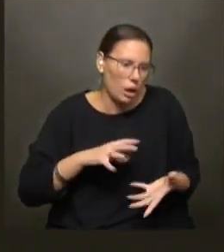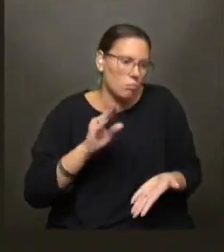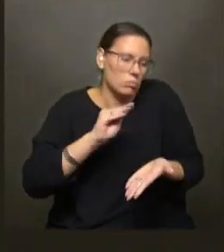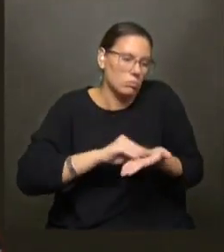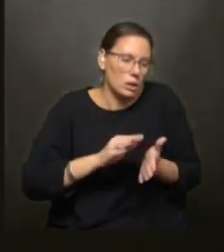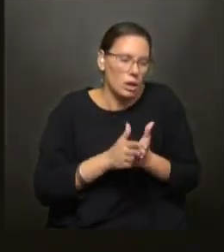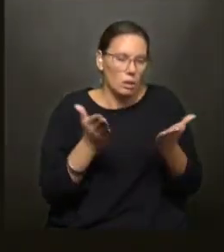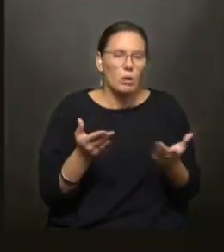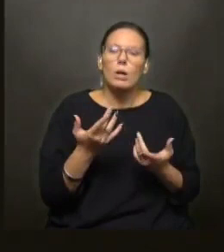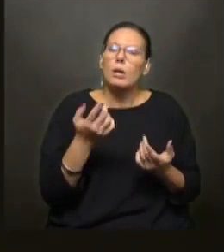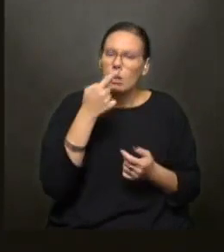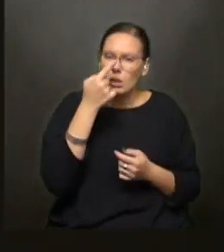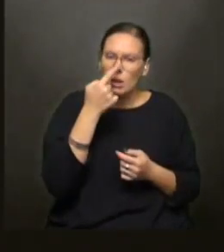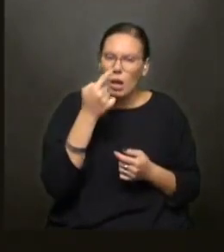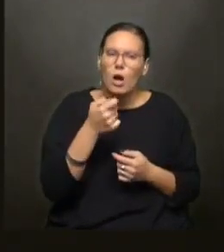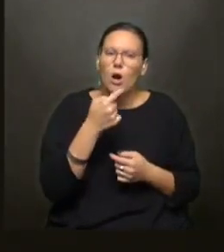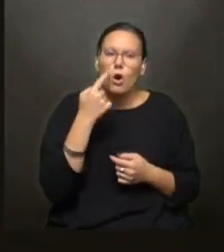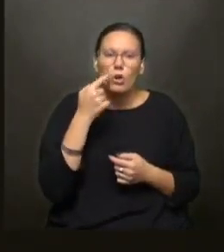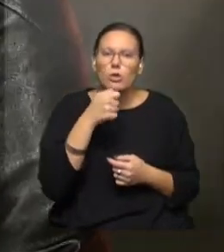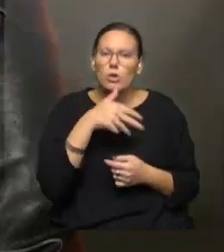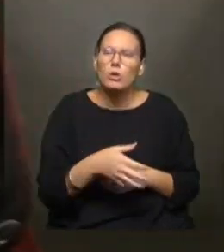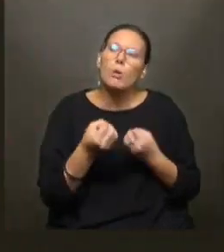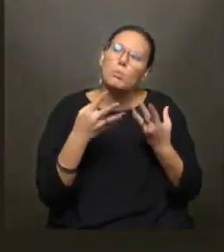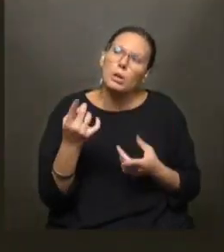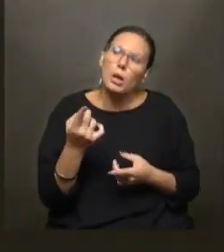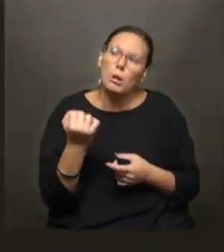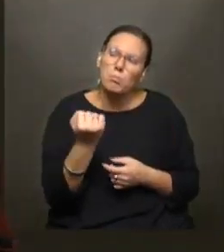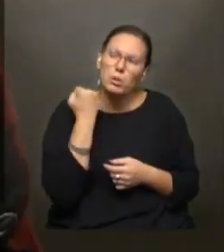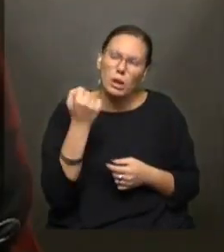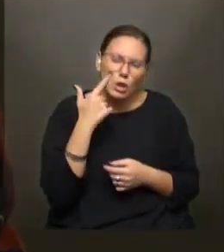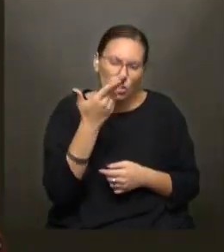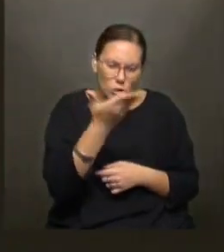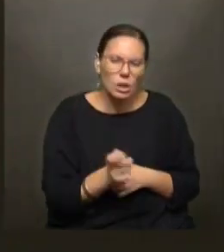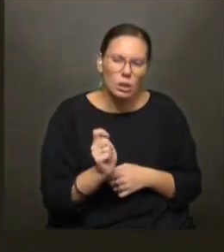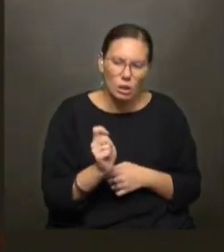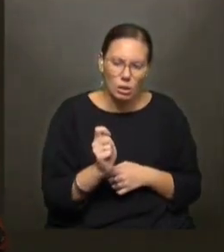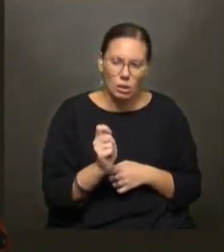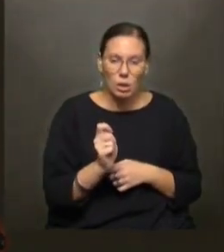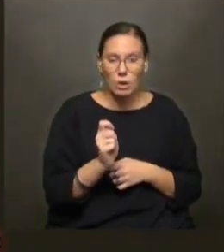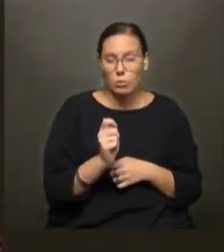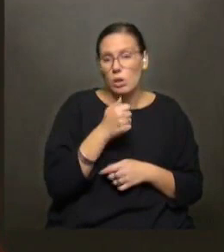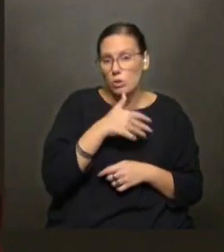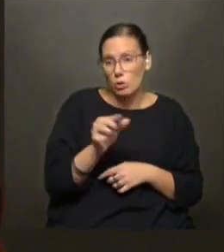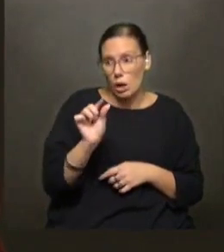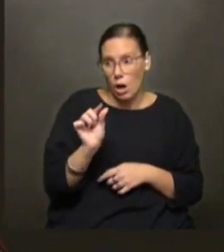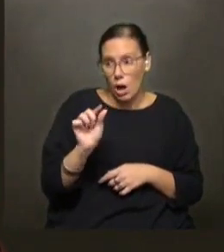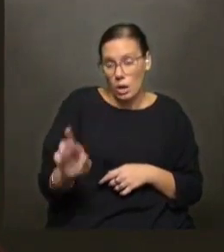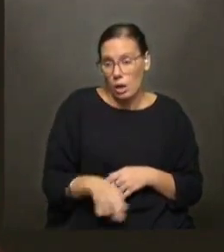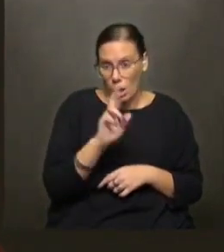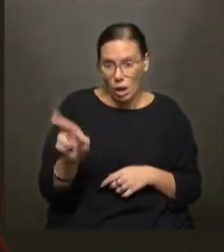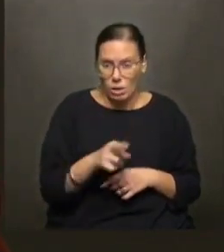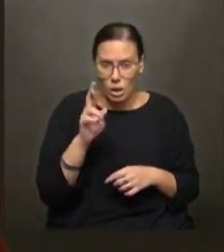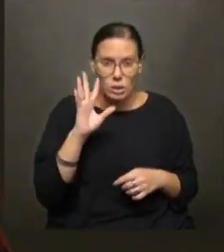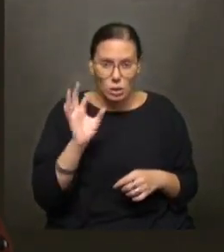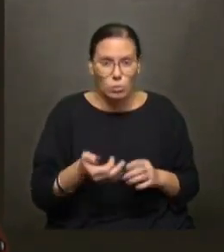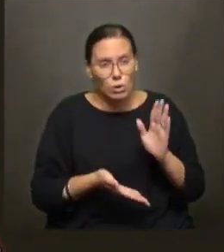por qué te parece interesante conocer la historia A ver primero porque es una historia muy poco usual yo estoy